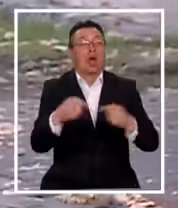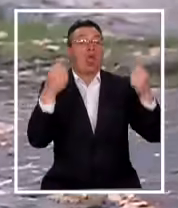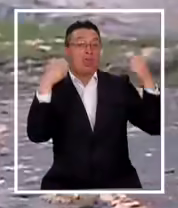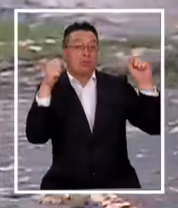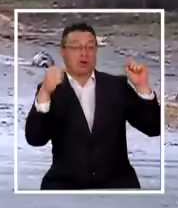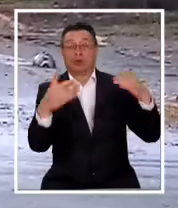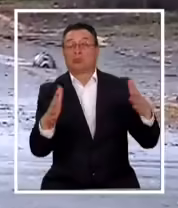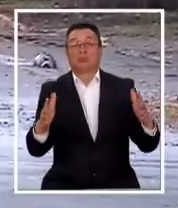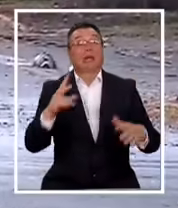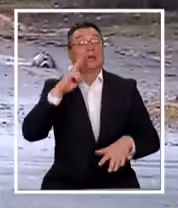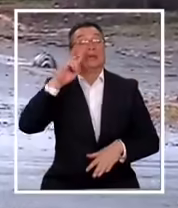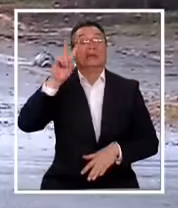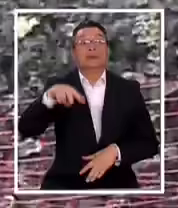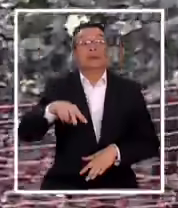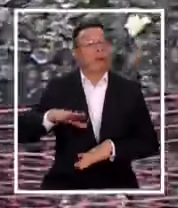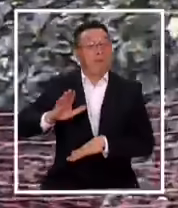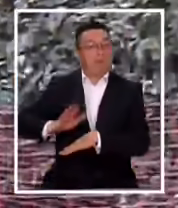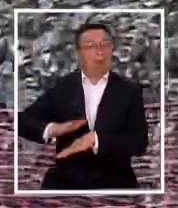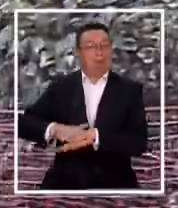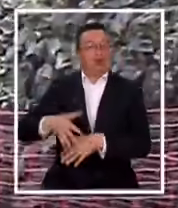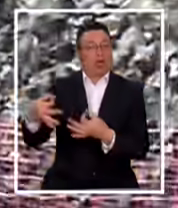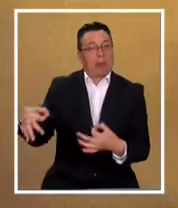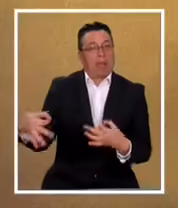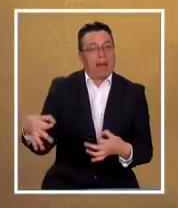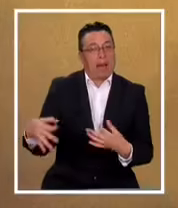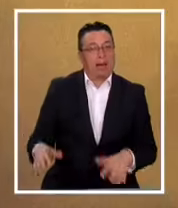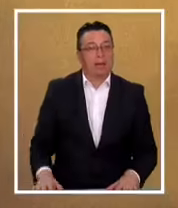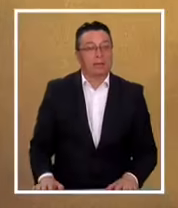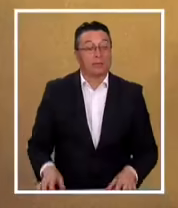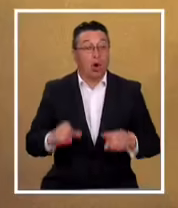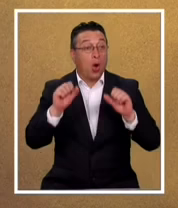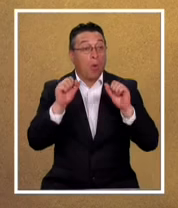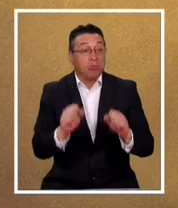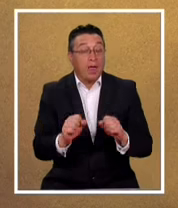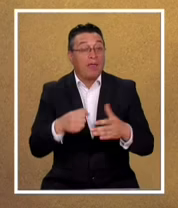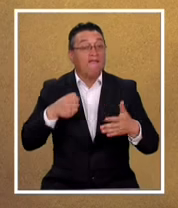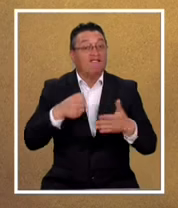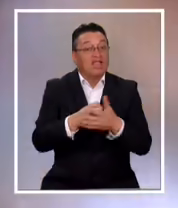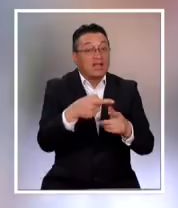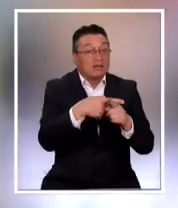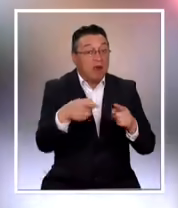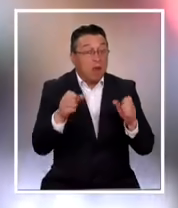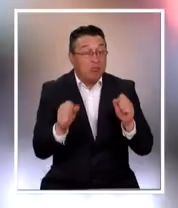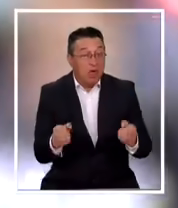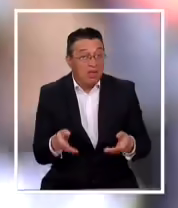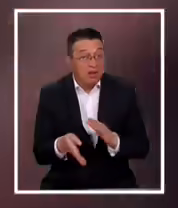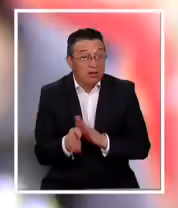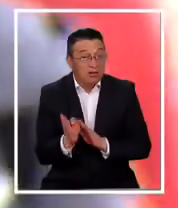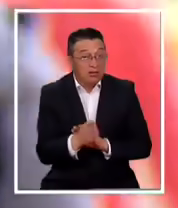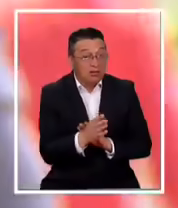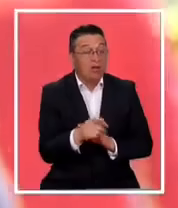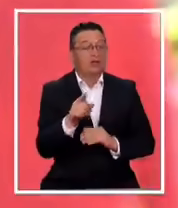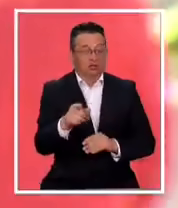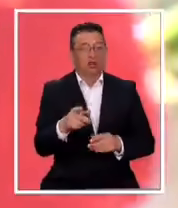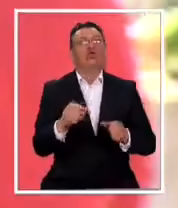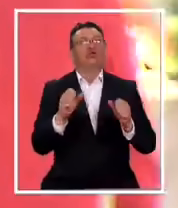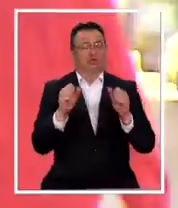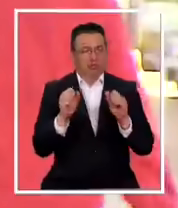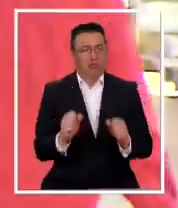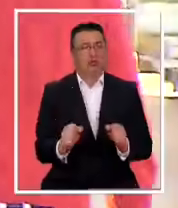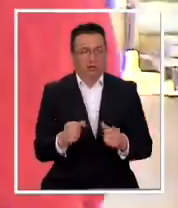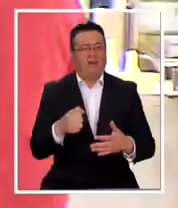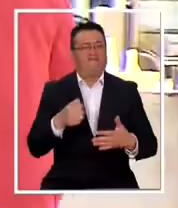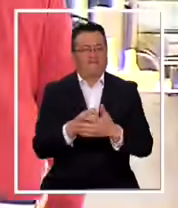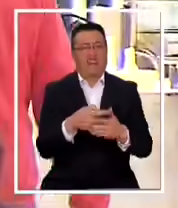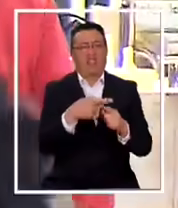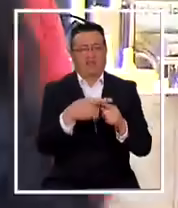deporte sin necesidad de sacar permisos. ¿Puedo usarlo los fines de semana? El pase de movilidad sí servirá para los